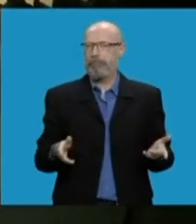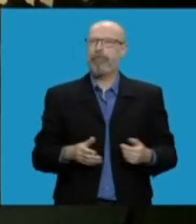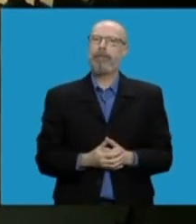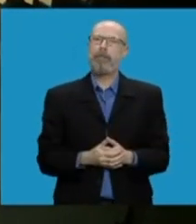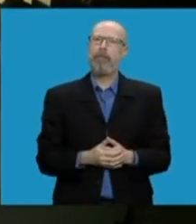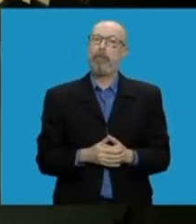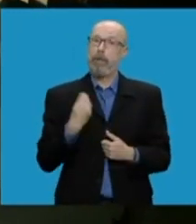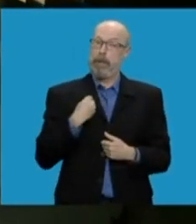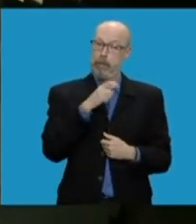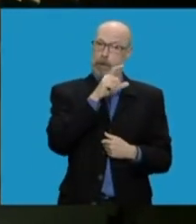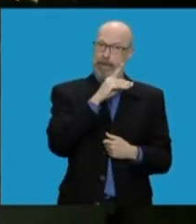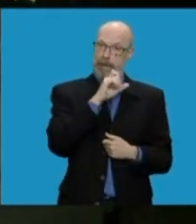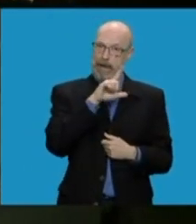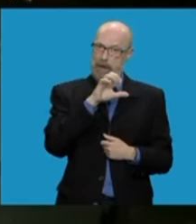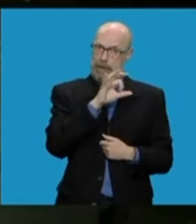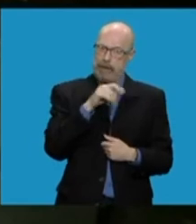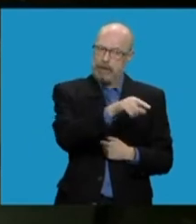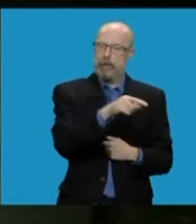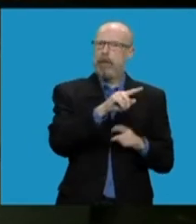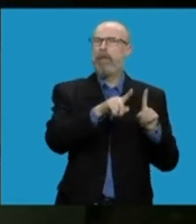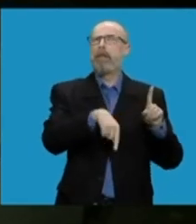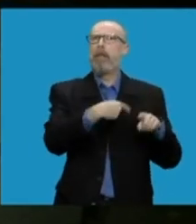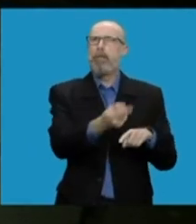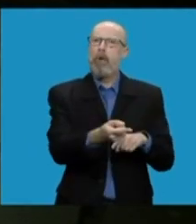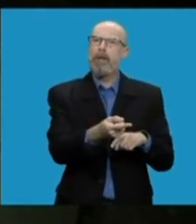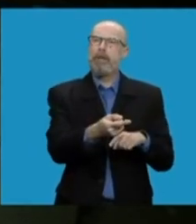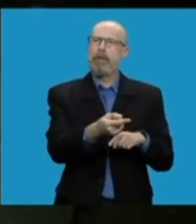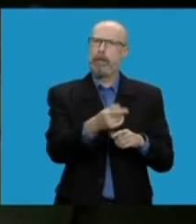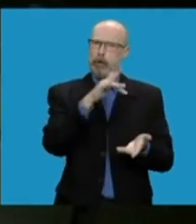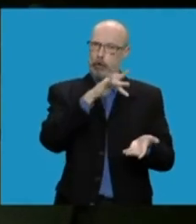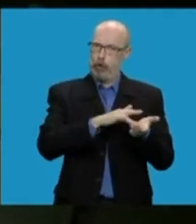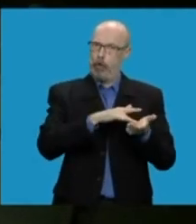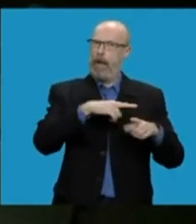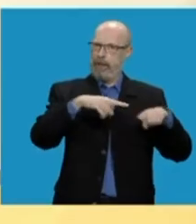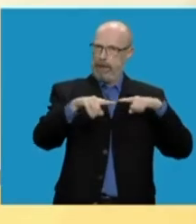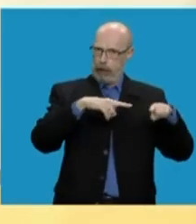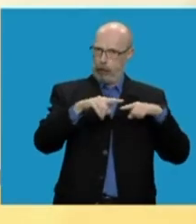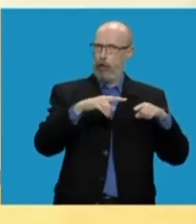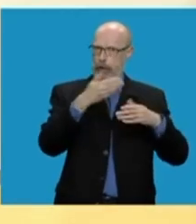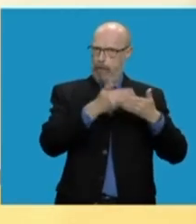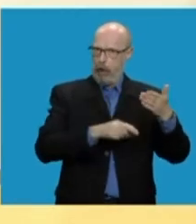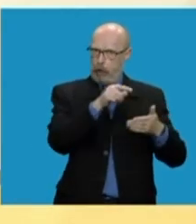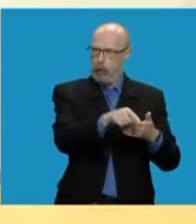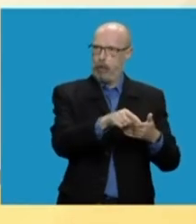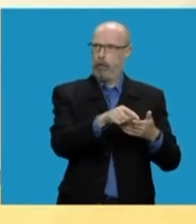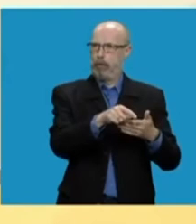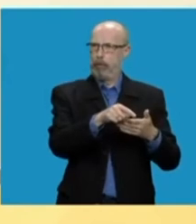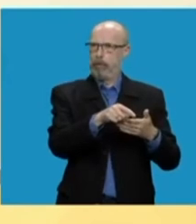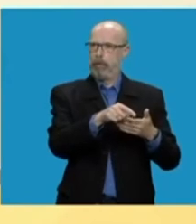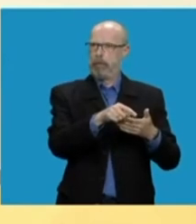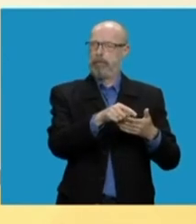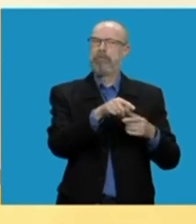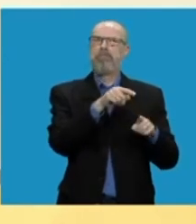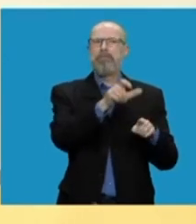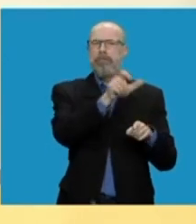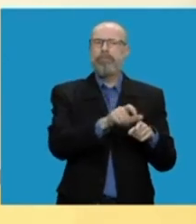Y de Libes luego, cuando le hicieron director del periódico, pues se enteró un día que